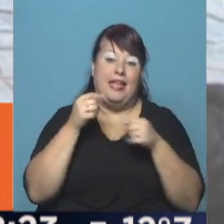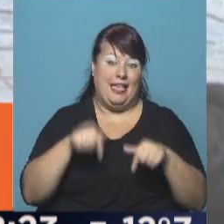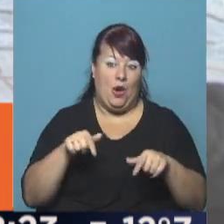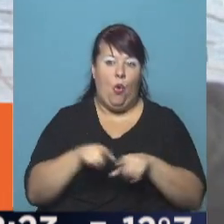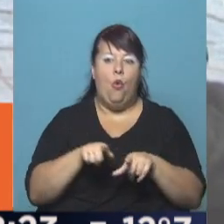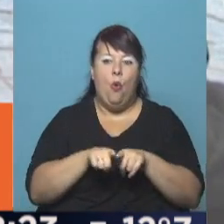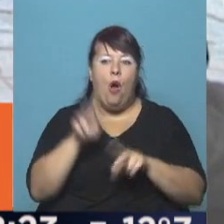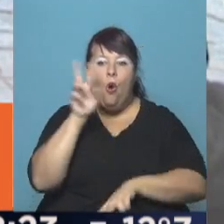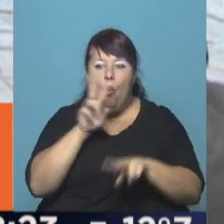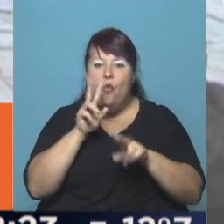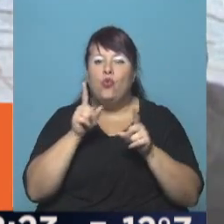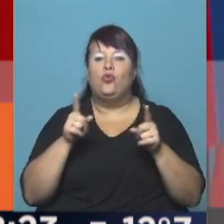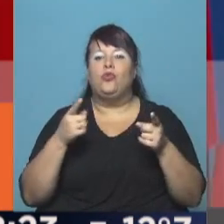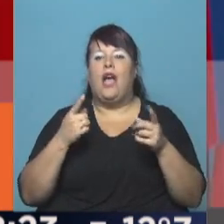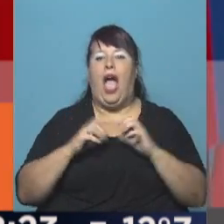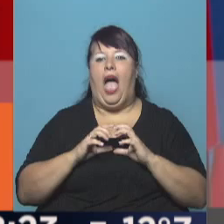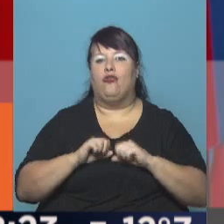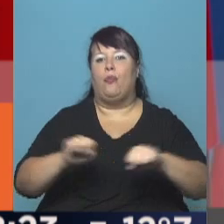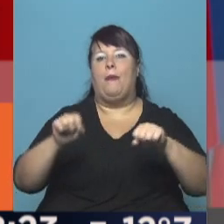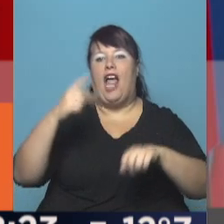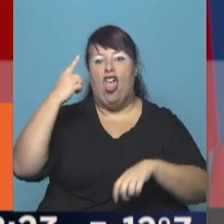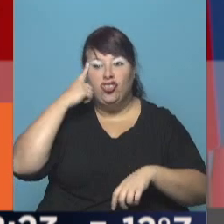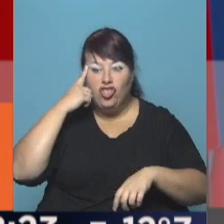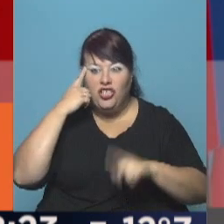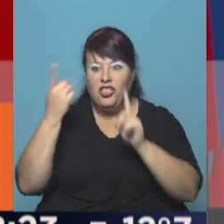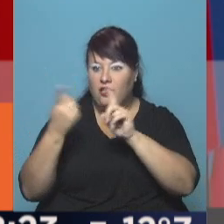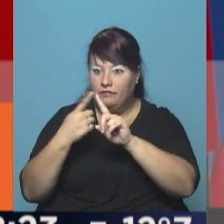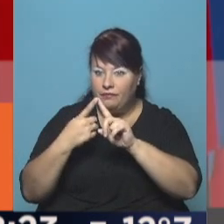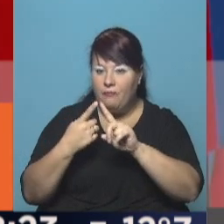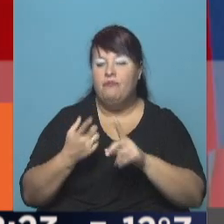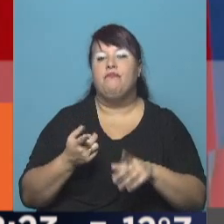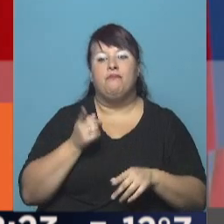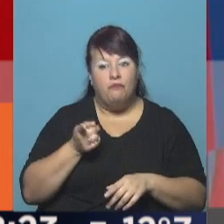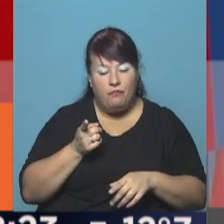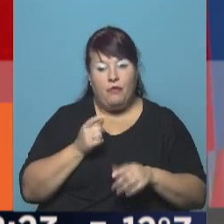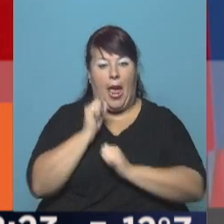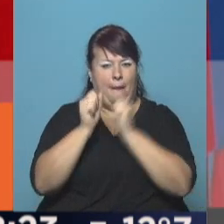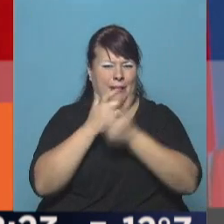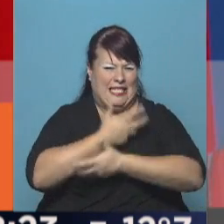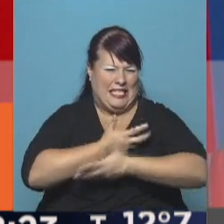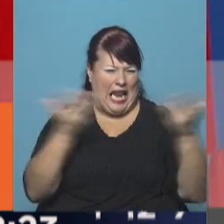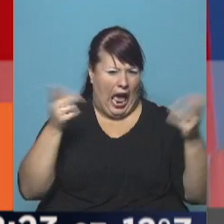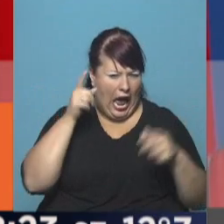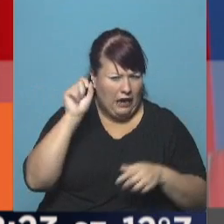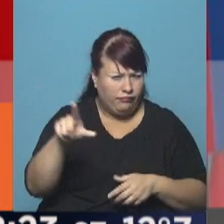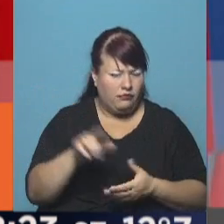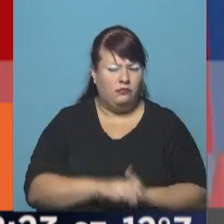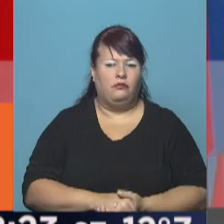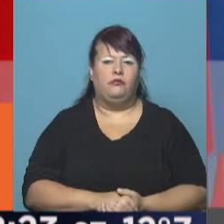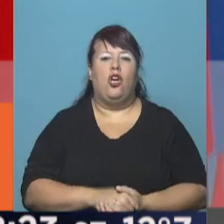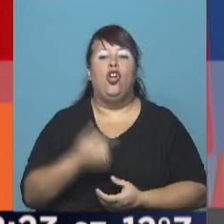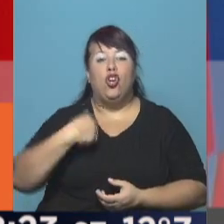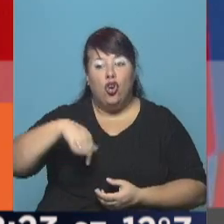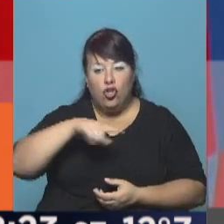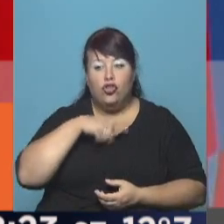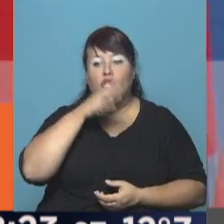de encontrarnos con supermercadistas chinos, que son empresas gigantes. Nosotros vamos